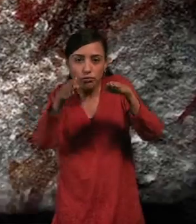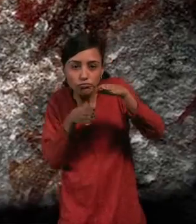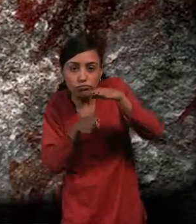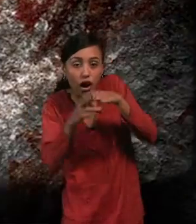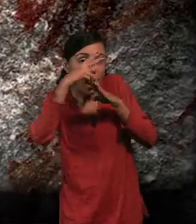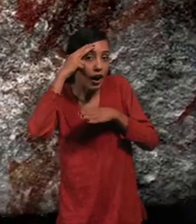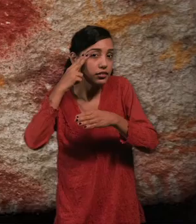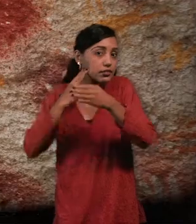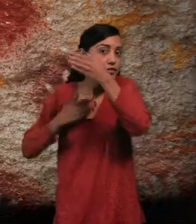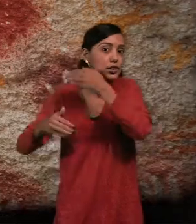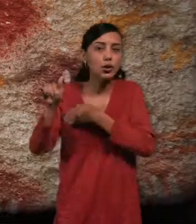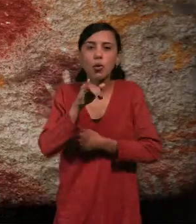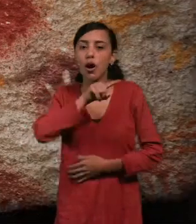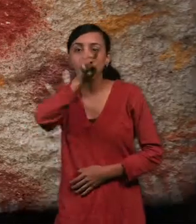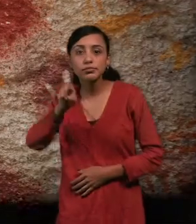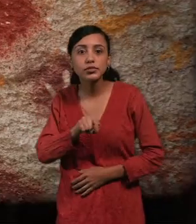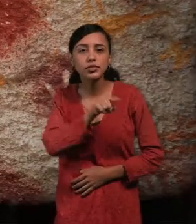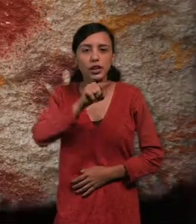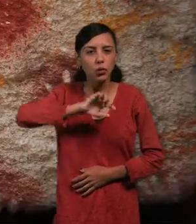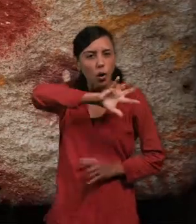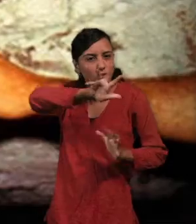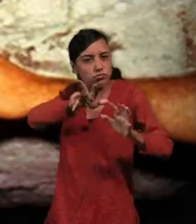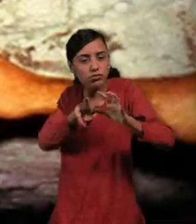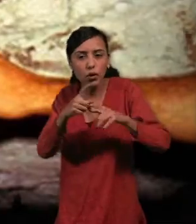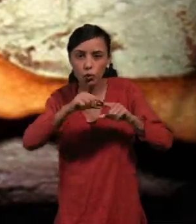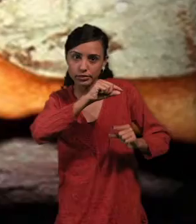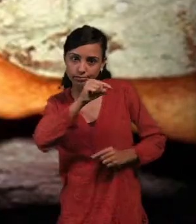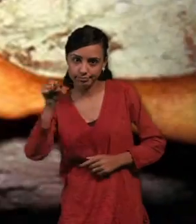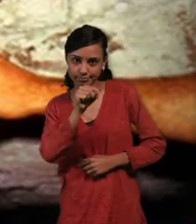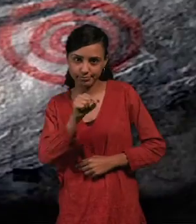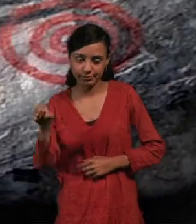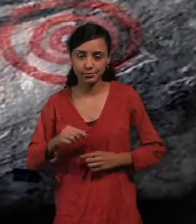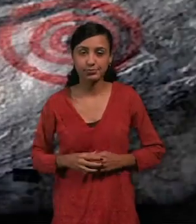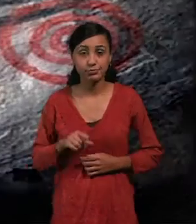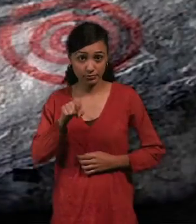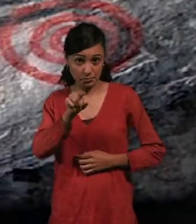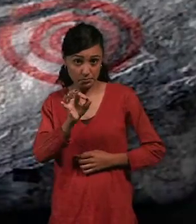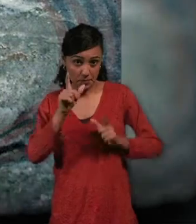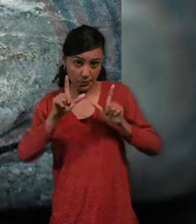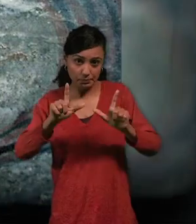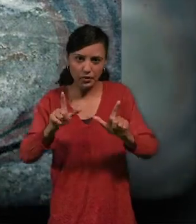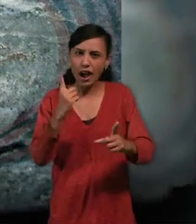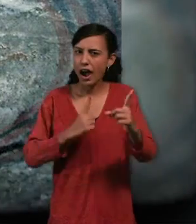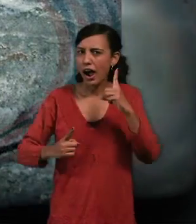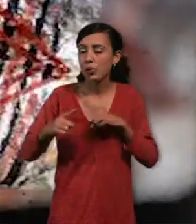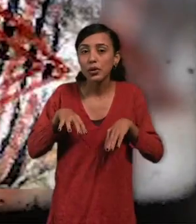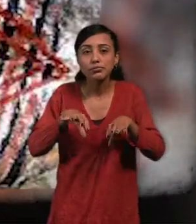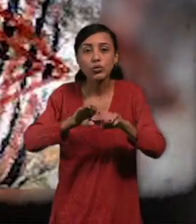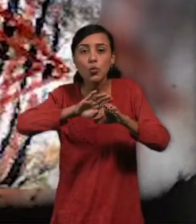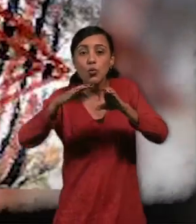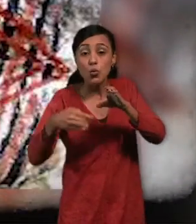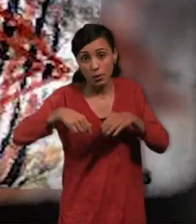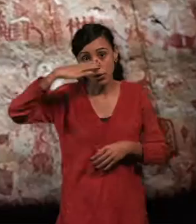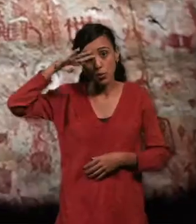Las más antiguas representan círculos, espirales y líneas. Estas imágenes que estás viendo muestran algunas halladas en las